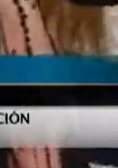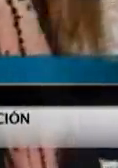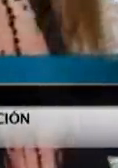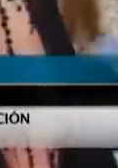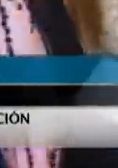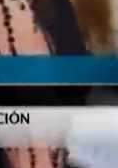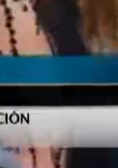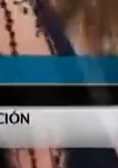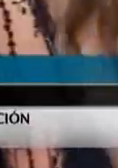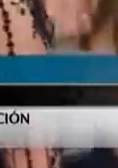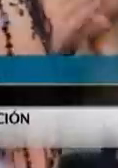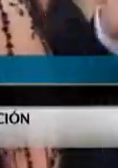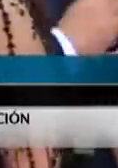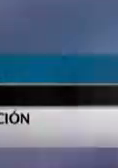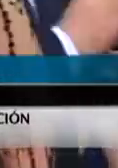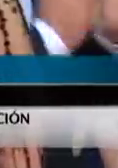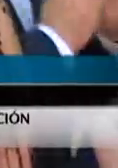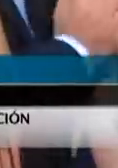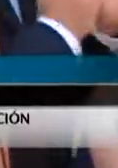Cristina Fernández de Kirchner,